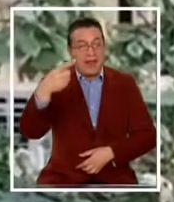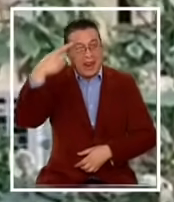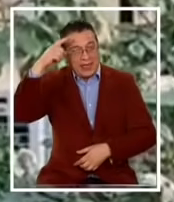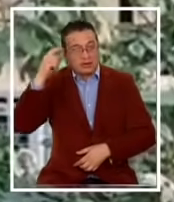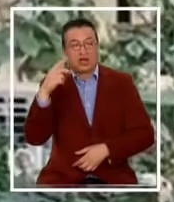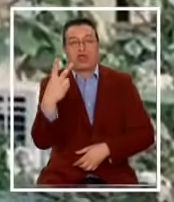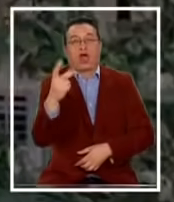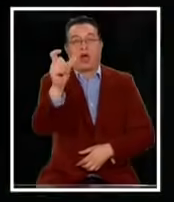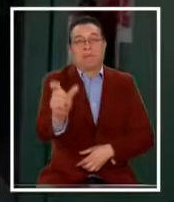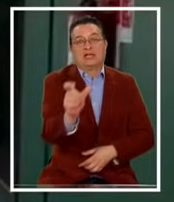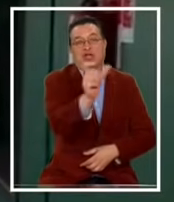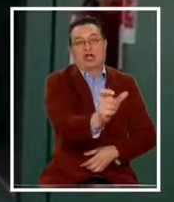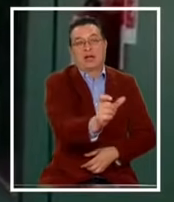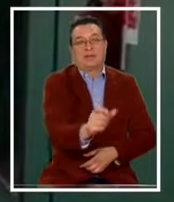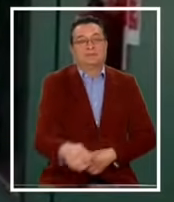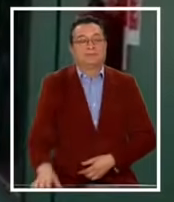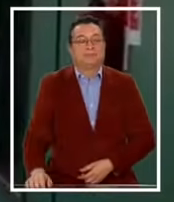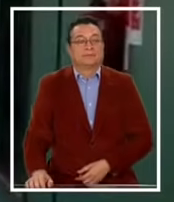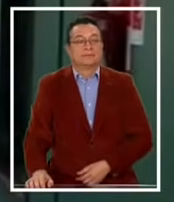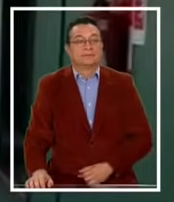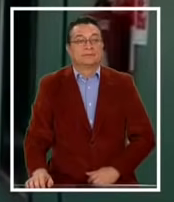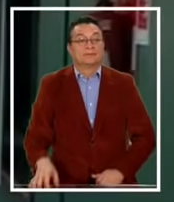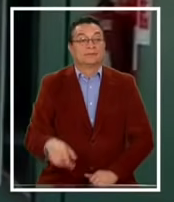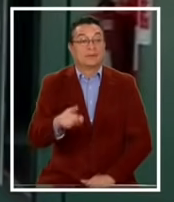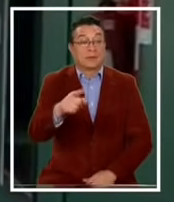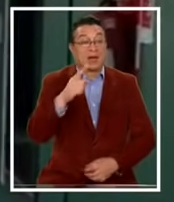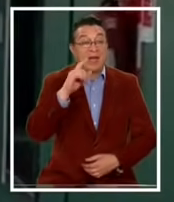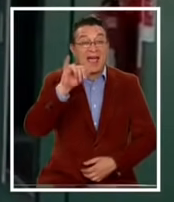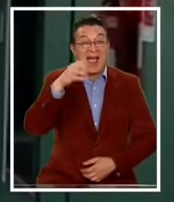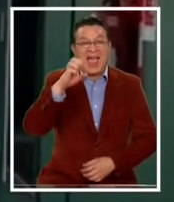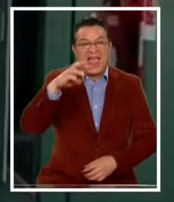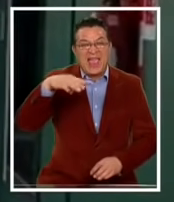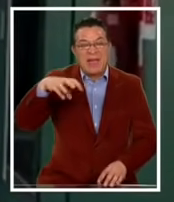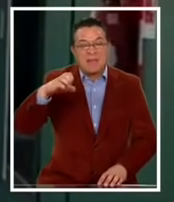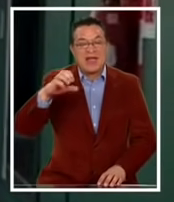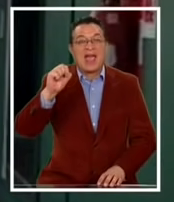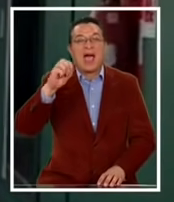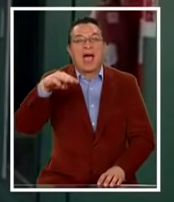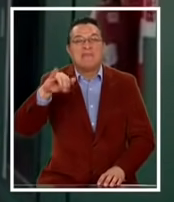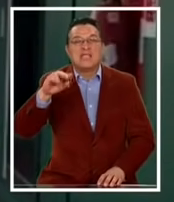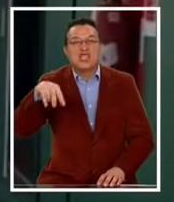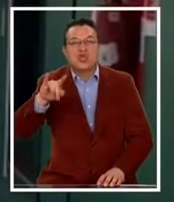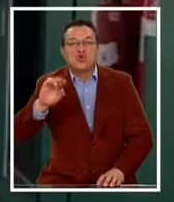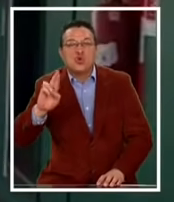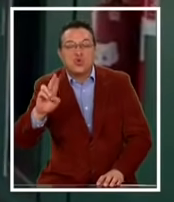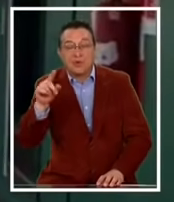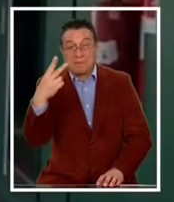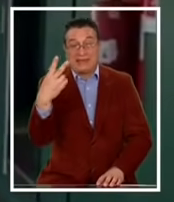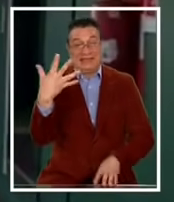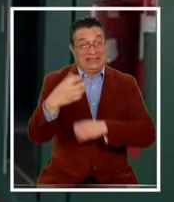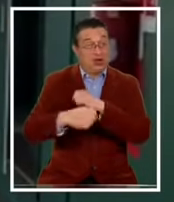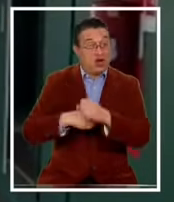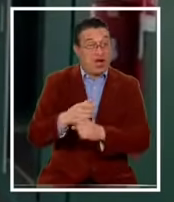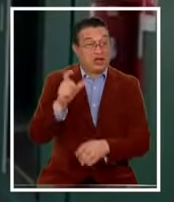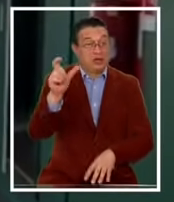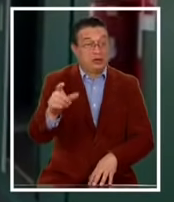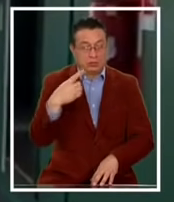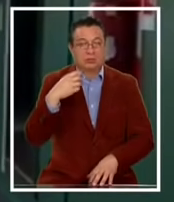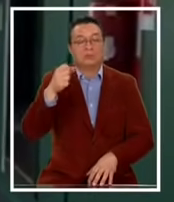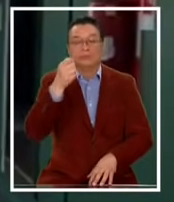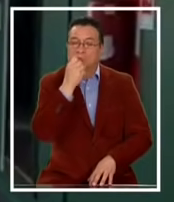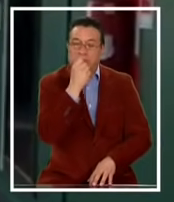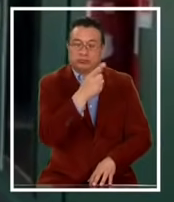a 2 personas. KM Aminur Rahman, de 25 años, fue formalizado por el delito de